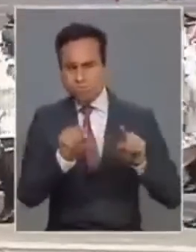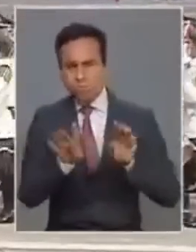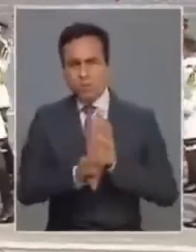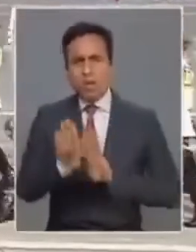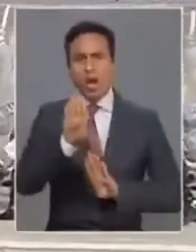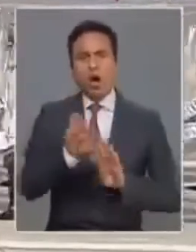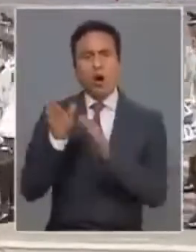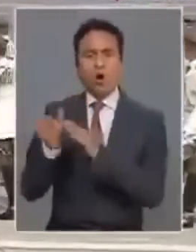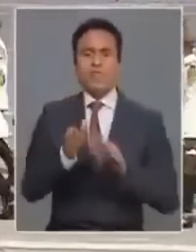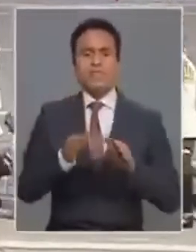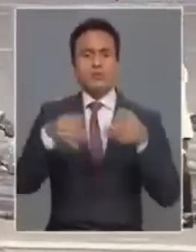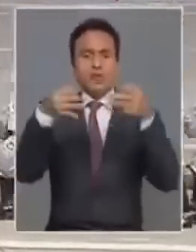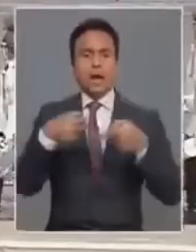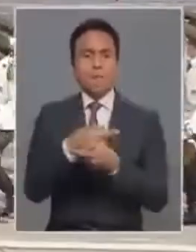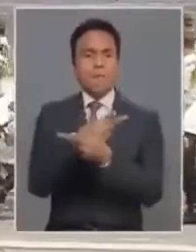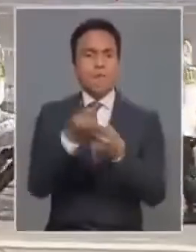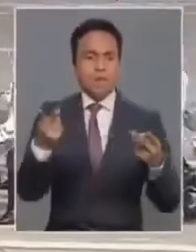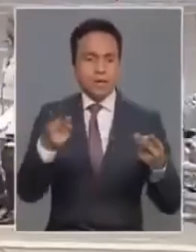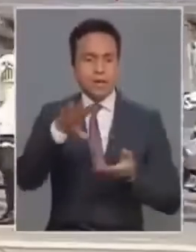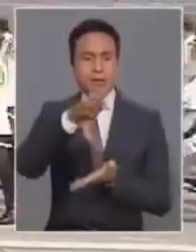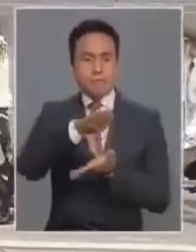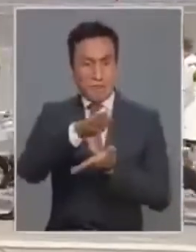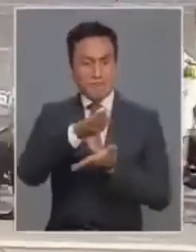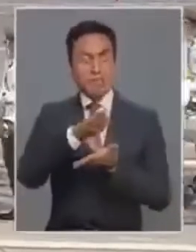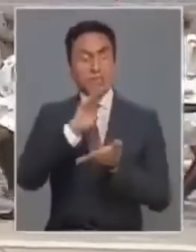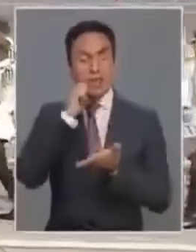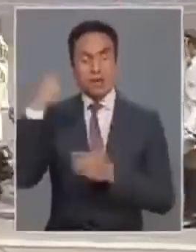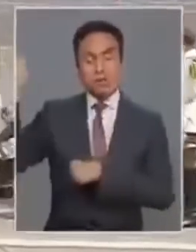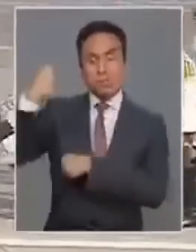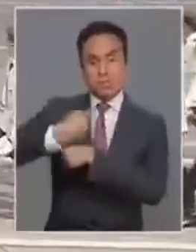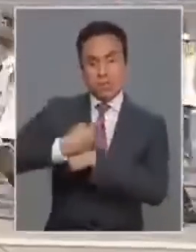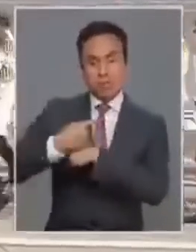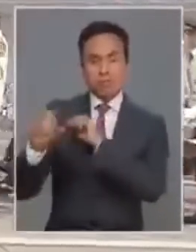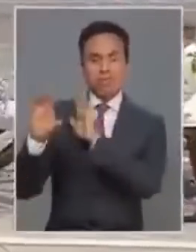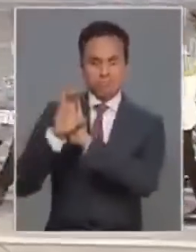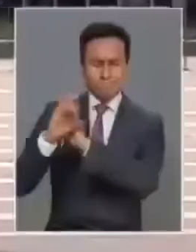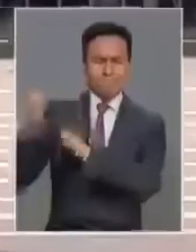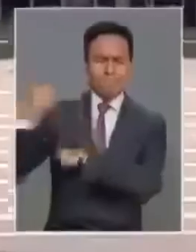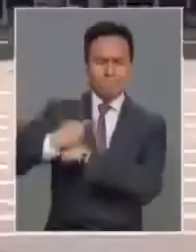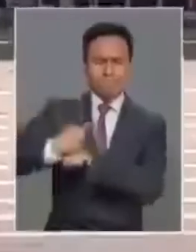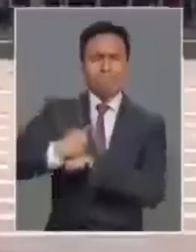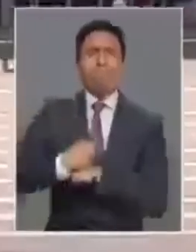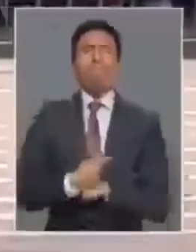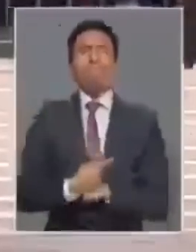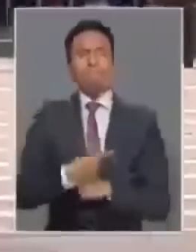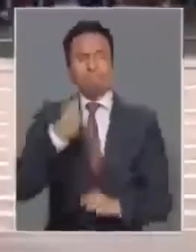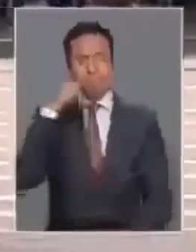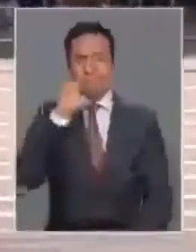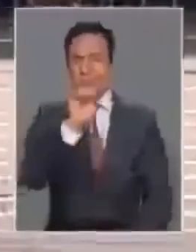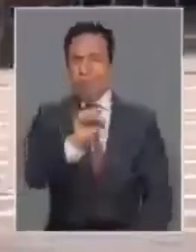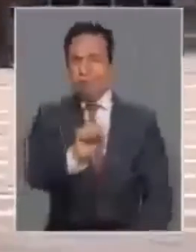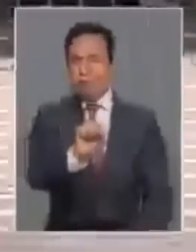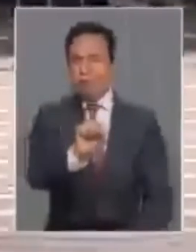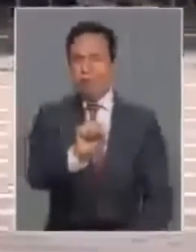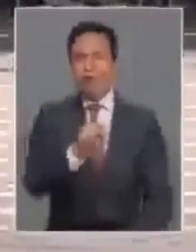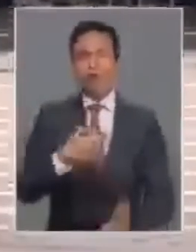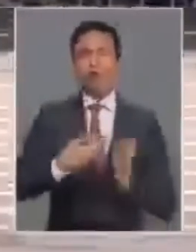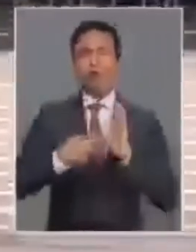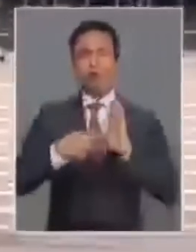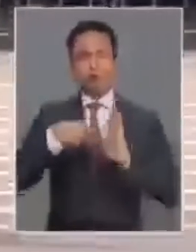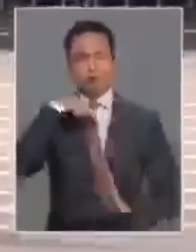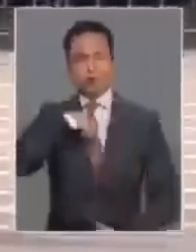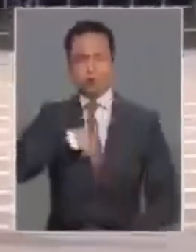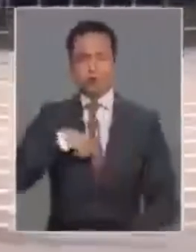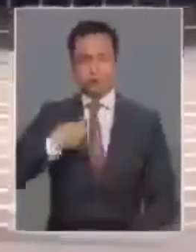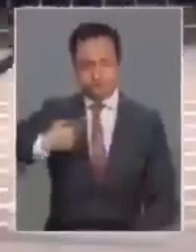personal a mí me encanta, la verdad, el desfile de Chile es muy diferente al desfile de México, es muy diferente al desfile de Ecuador, es...